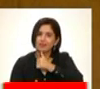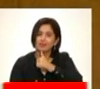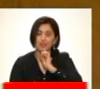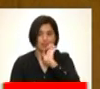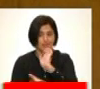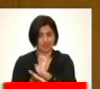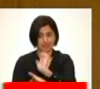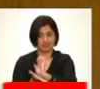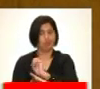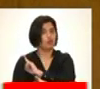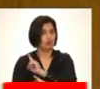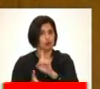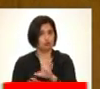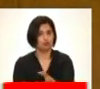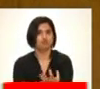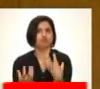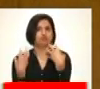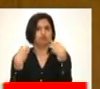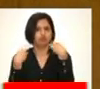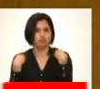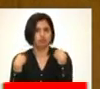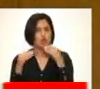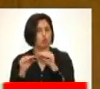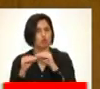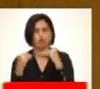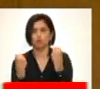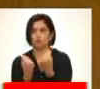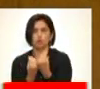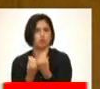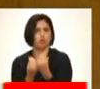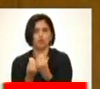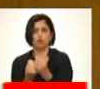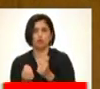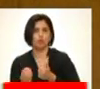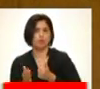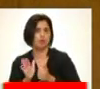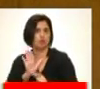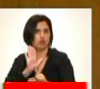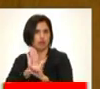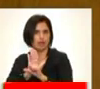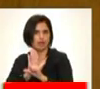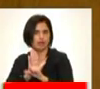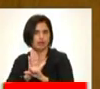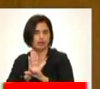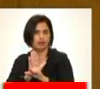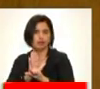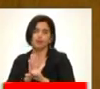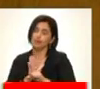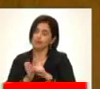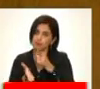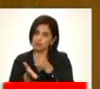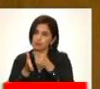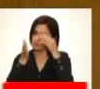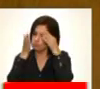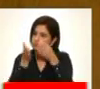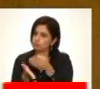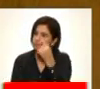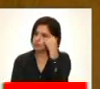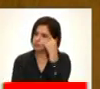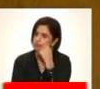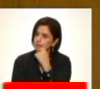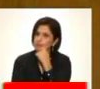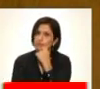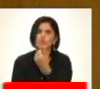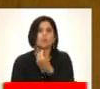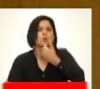está ejerciendo plena ni cabalmente el Estado de Derecho en esos territorios. Y habrá que en algún minuto centrarse a pensar seriamente